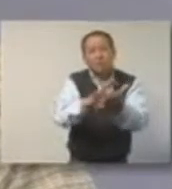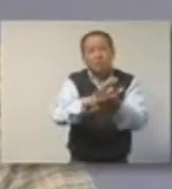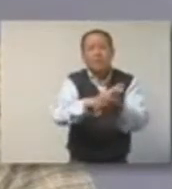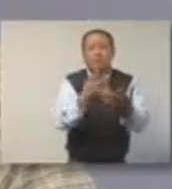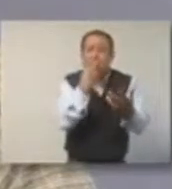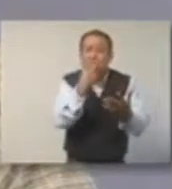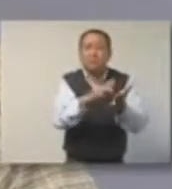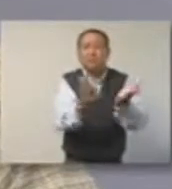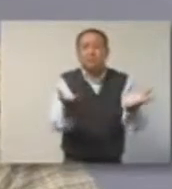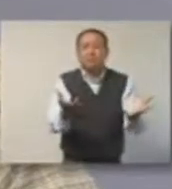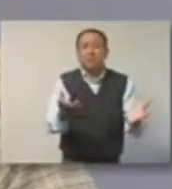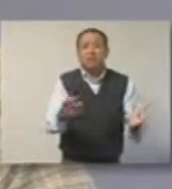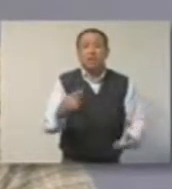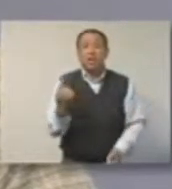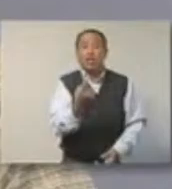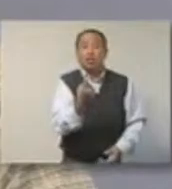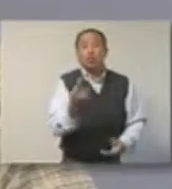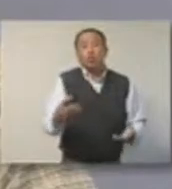mismo poder